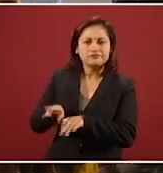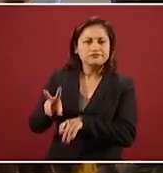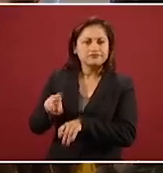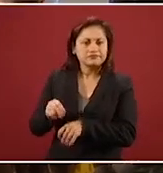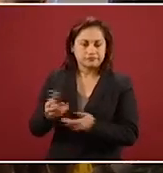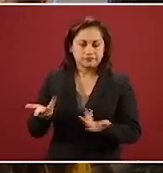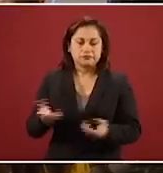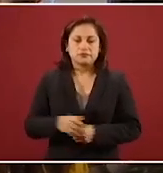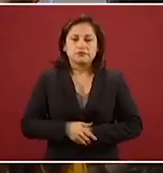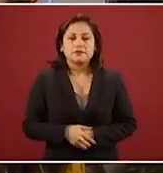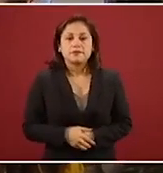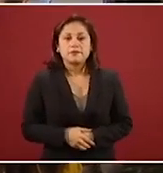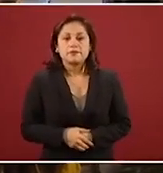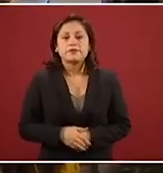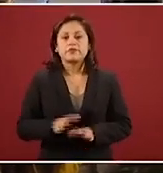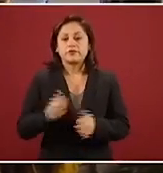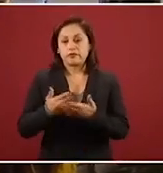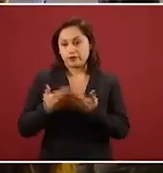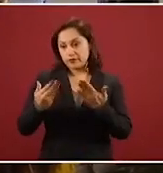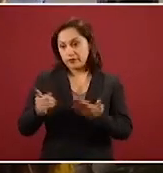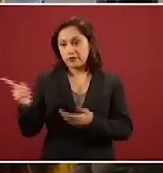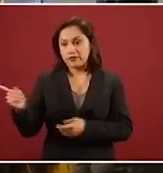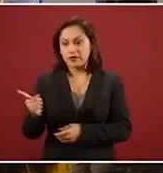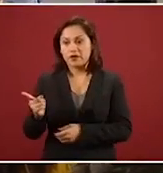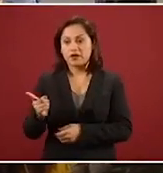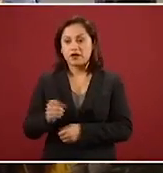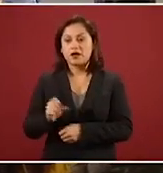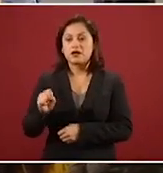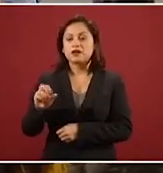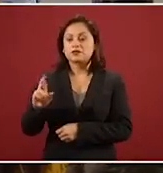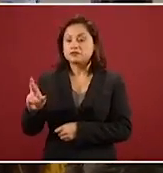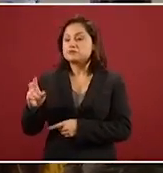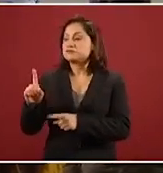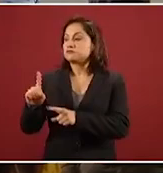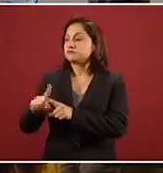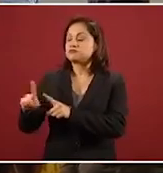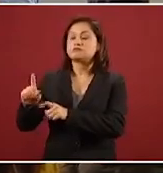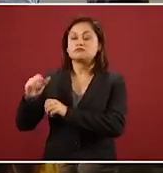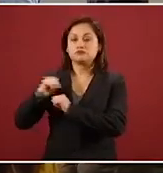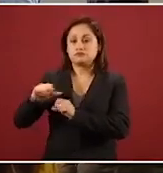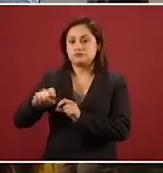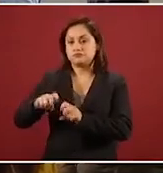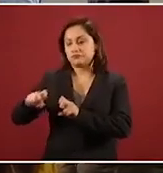Le damos la palabra a Marcelo y luego a Graciela para lo del tratado.